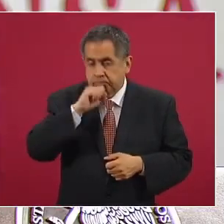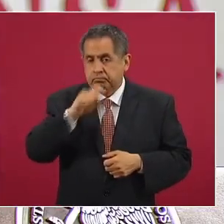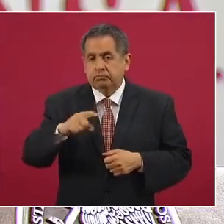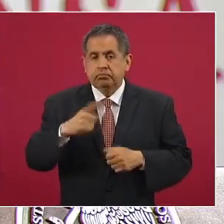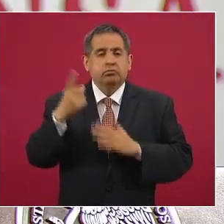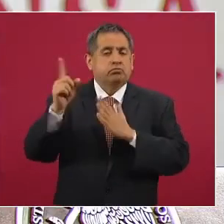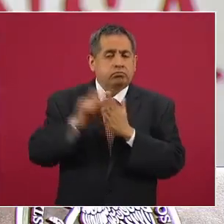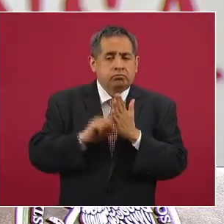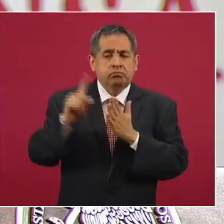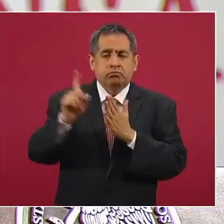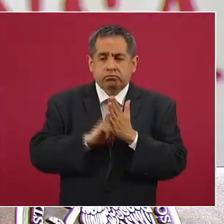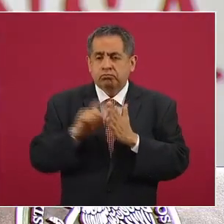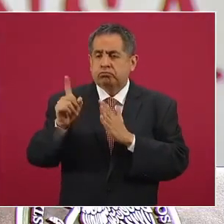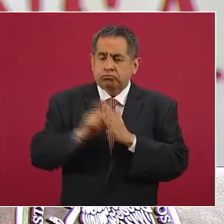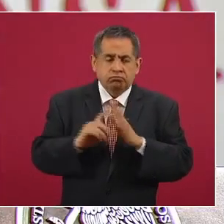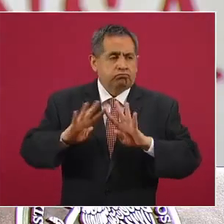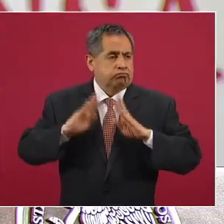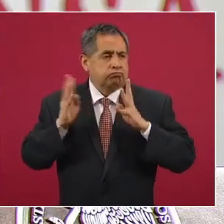Cada mes